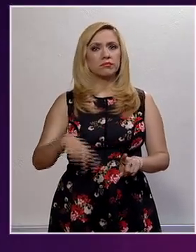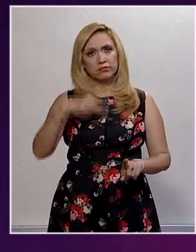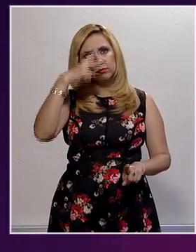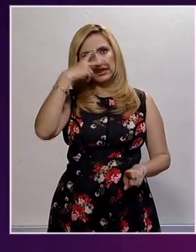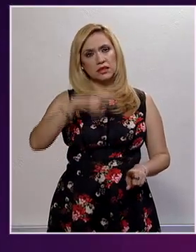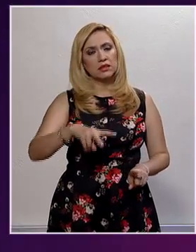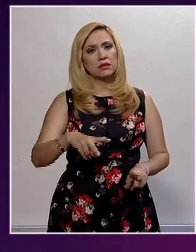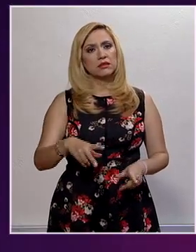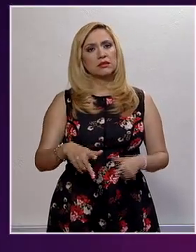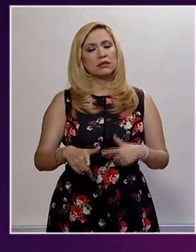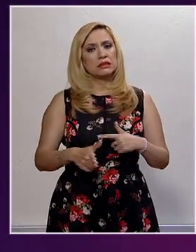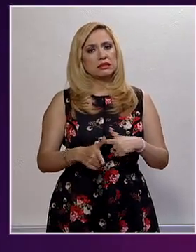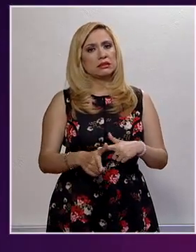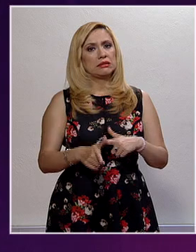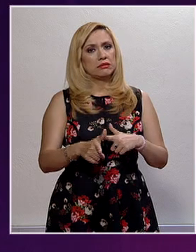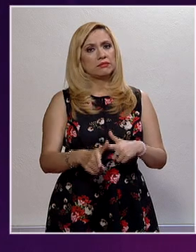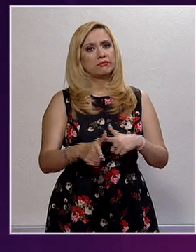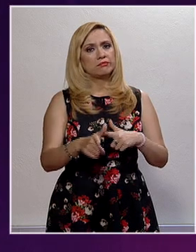tal que